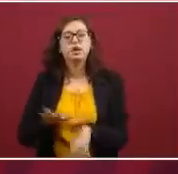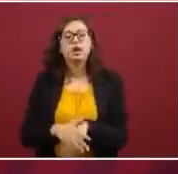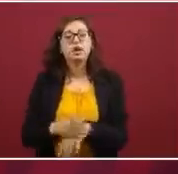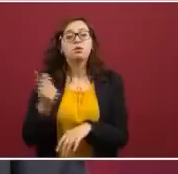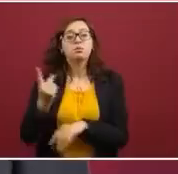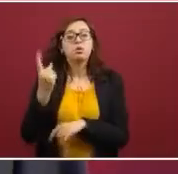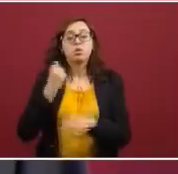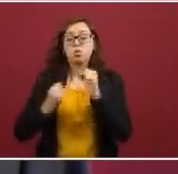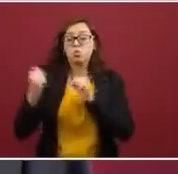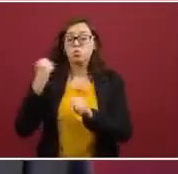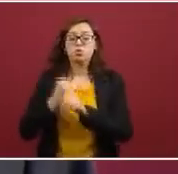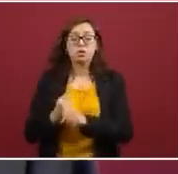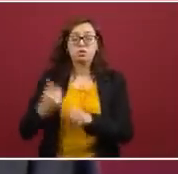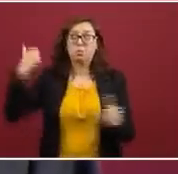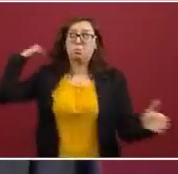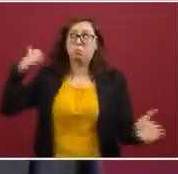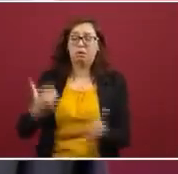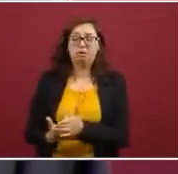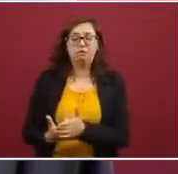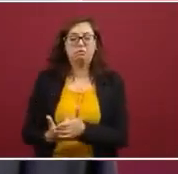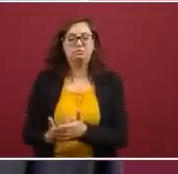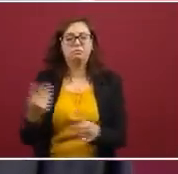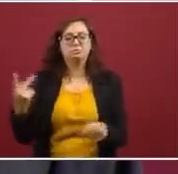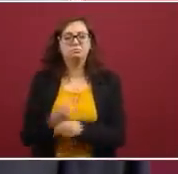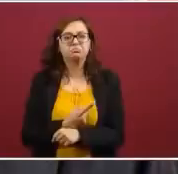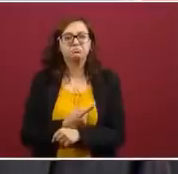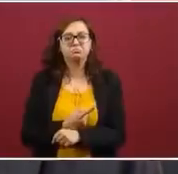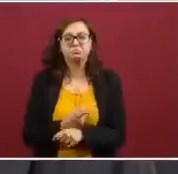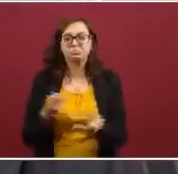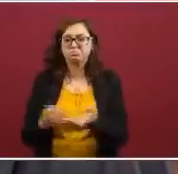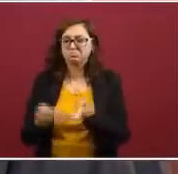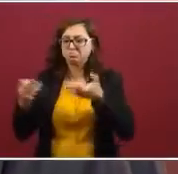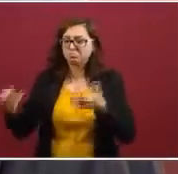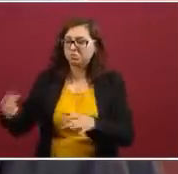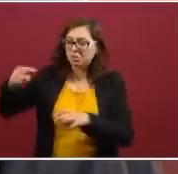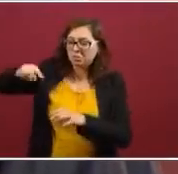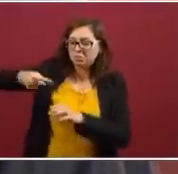y en los últimos tiempos es que no se perforaron pozos,